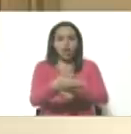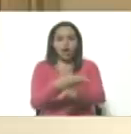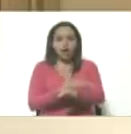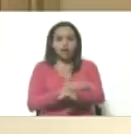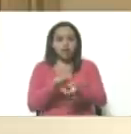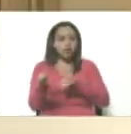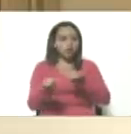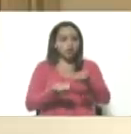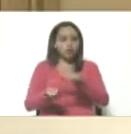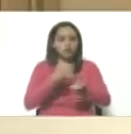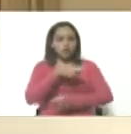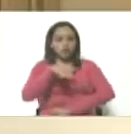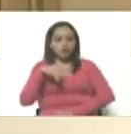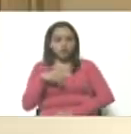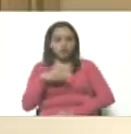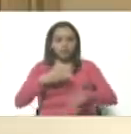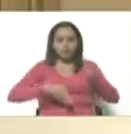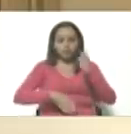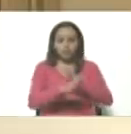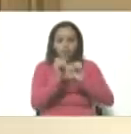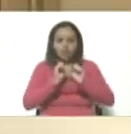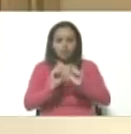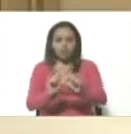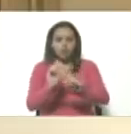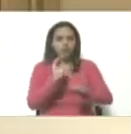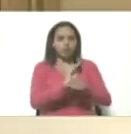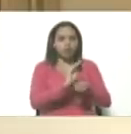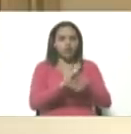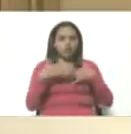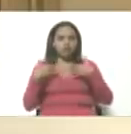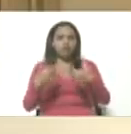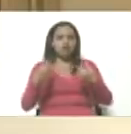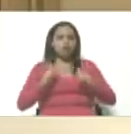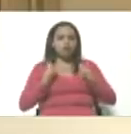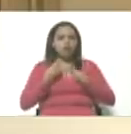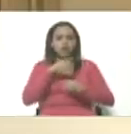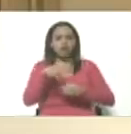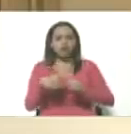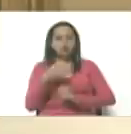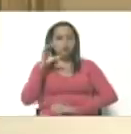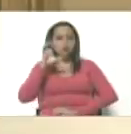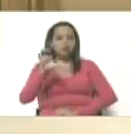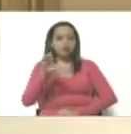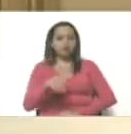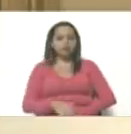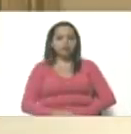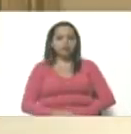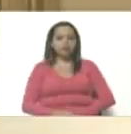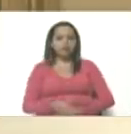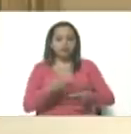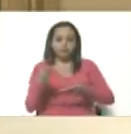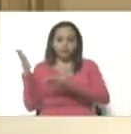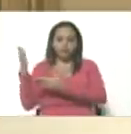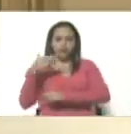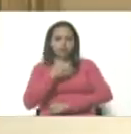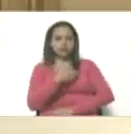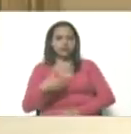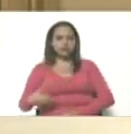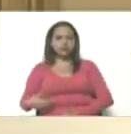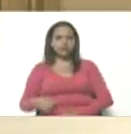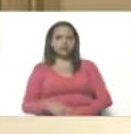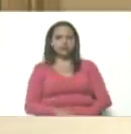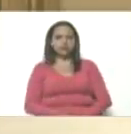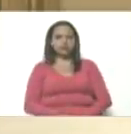el control, nosotros vamos a seguir protegiendo la salud y la vida de nuestro pueblo. Adelante, presidente.